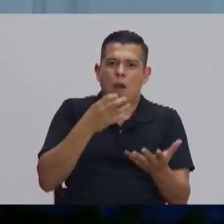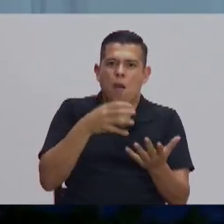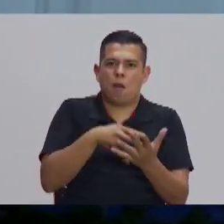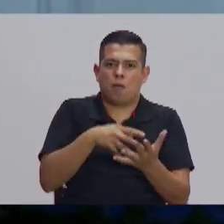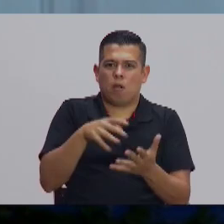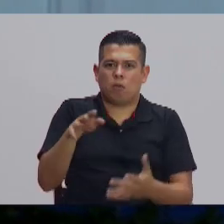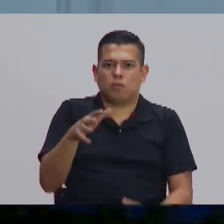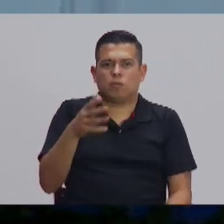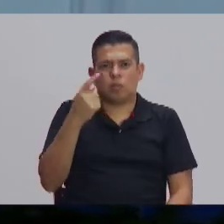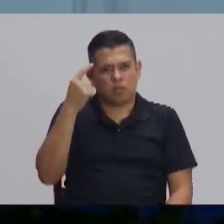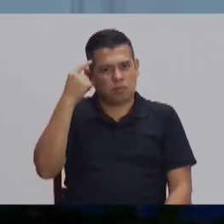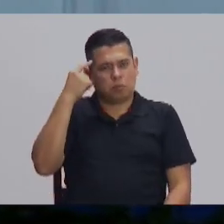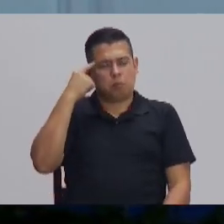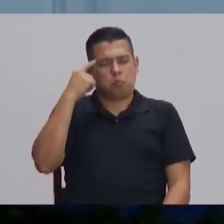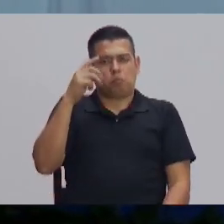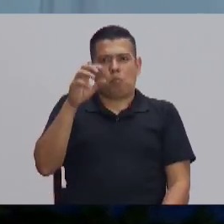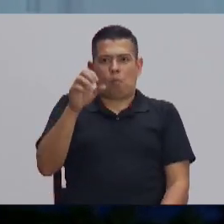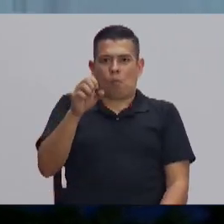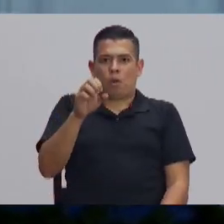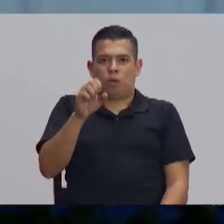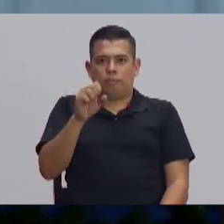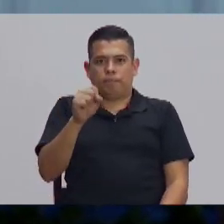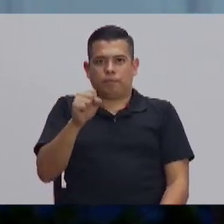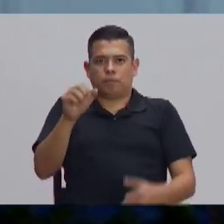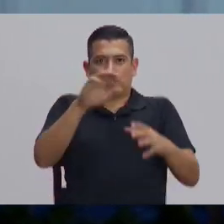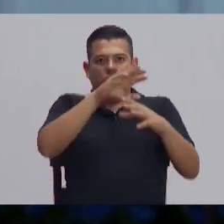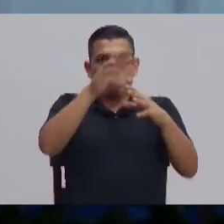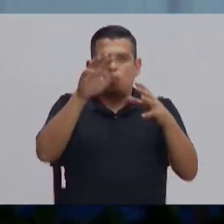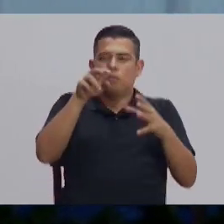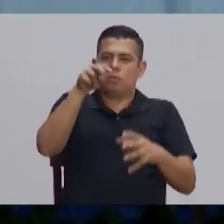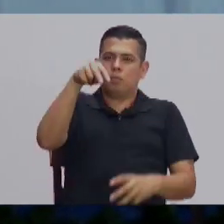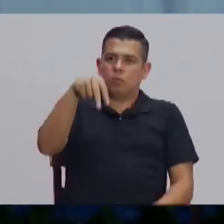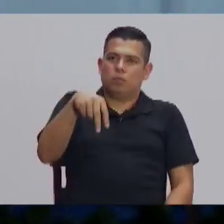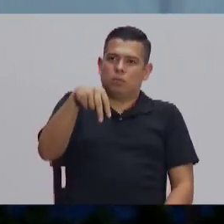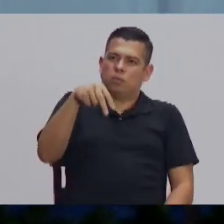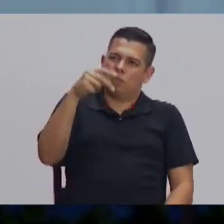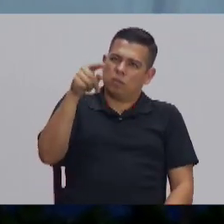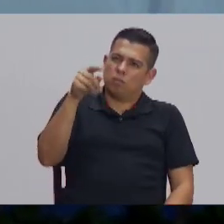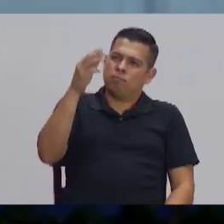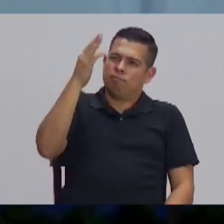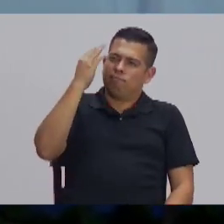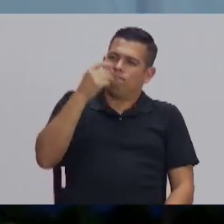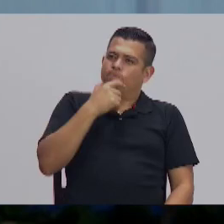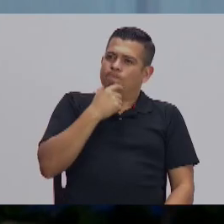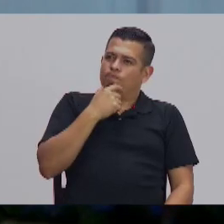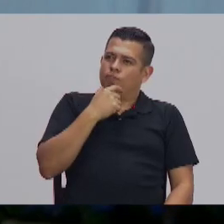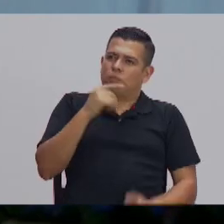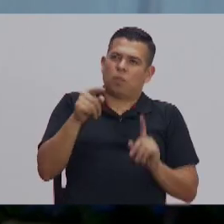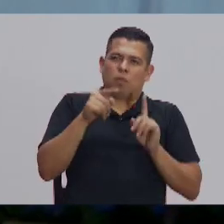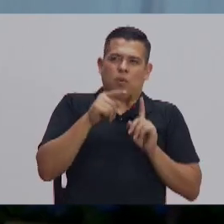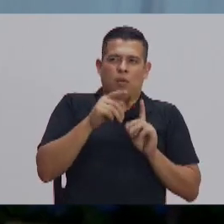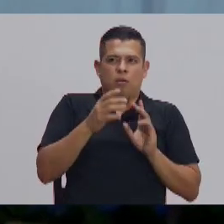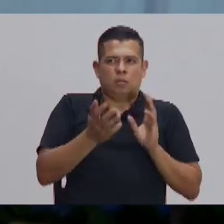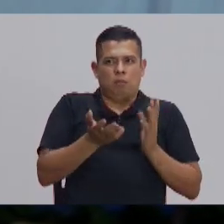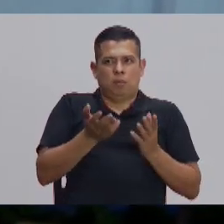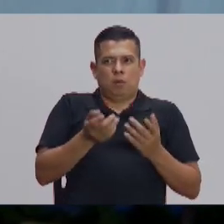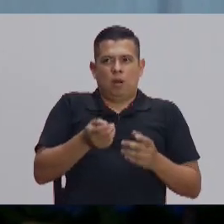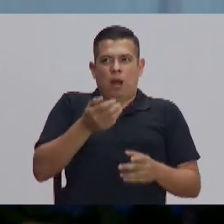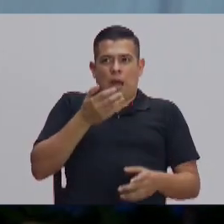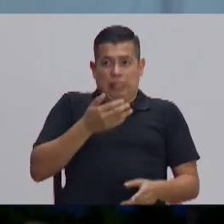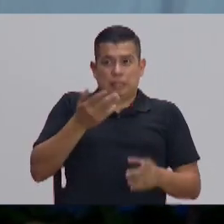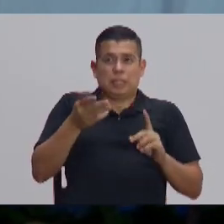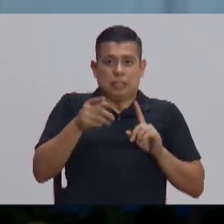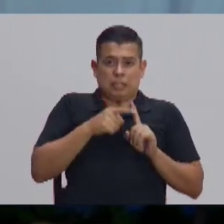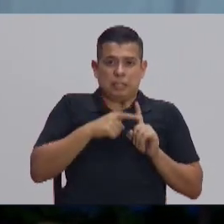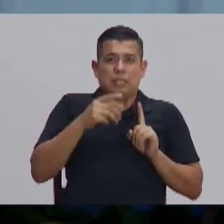y yo me imagino para benach el monte y decir señor de haber sabido no me hago cristiano porque desde que